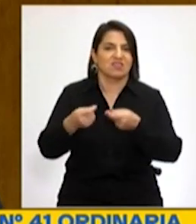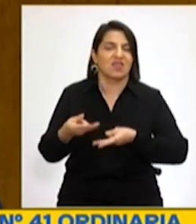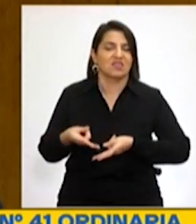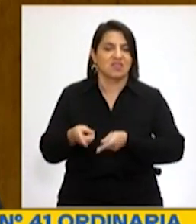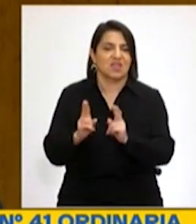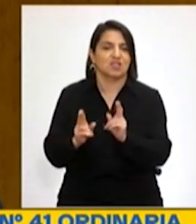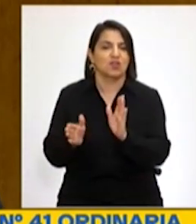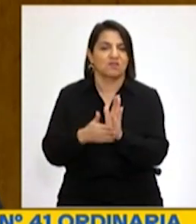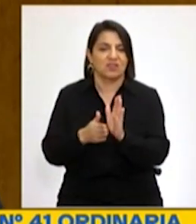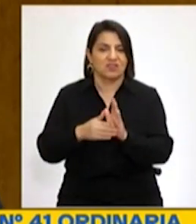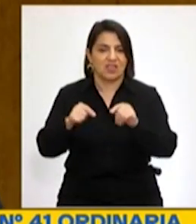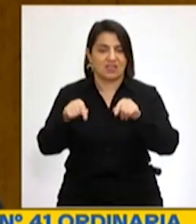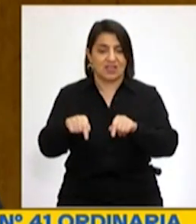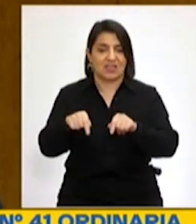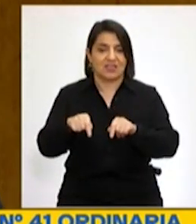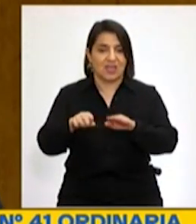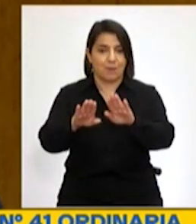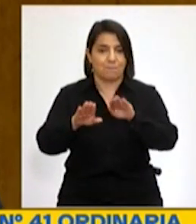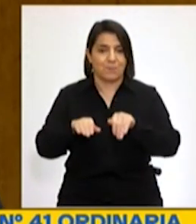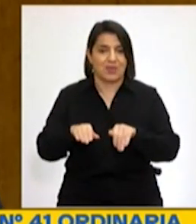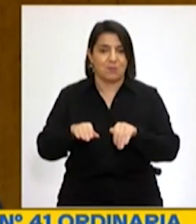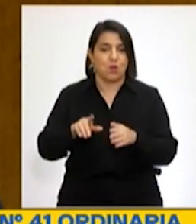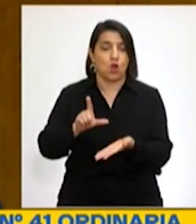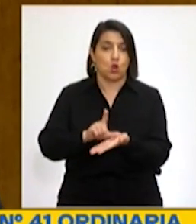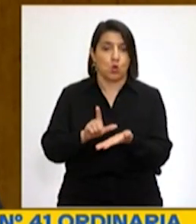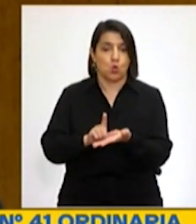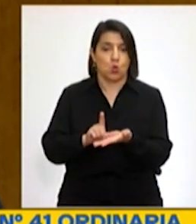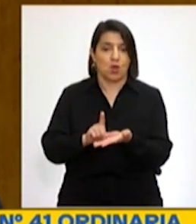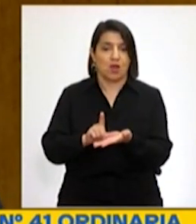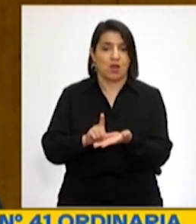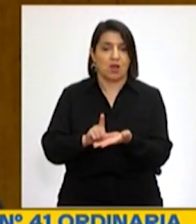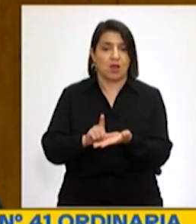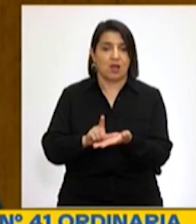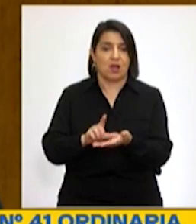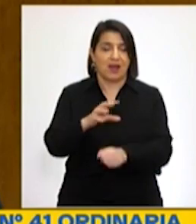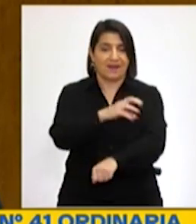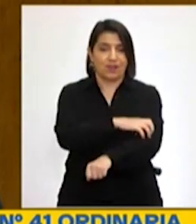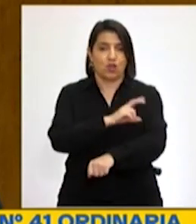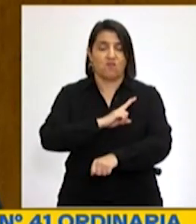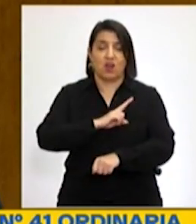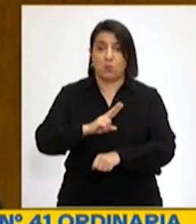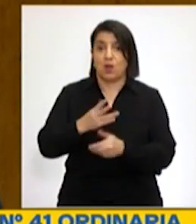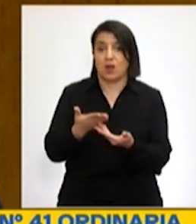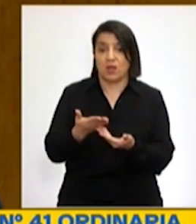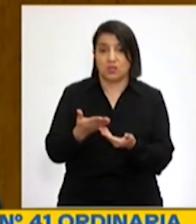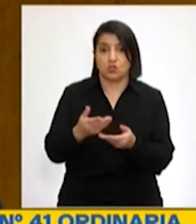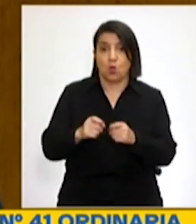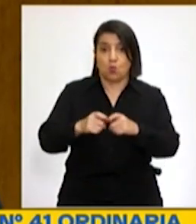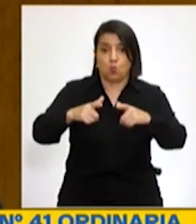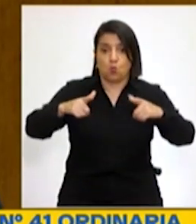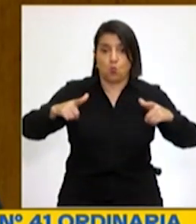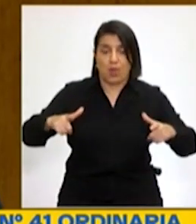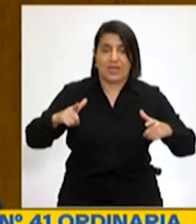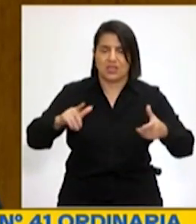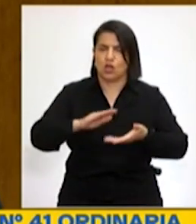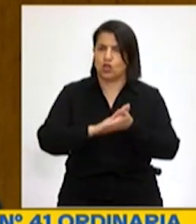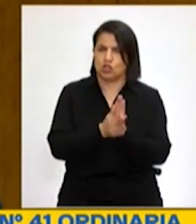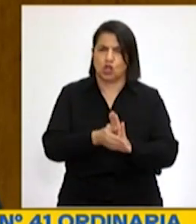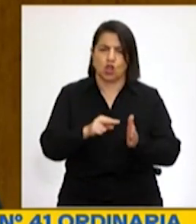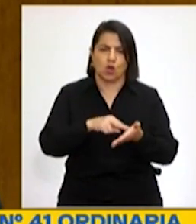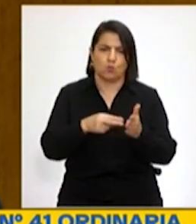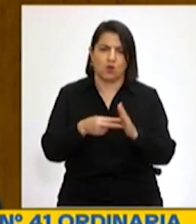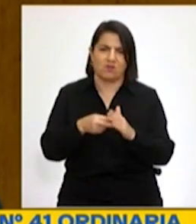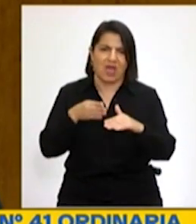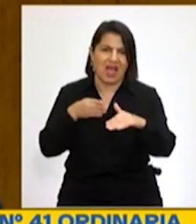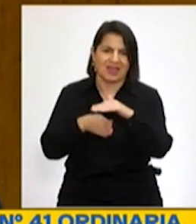incluso aquí en esta misma zona perimetrales de la de la región de Valparaíso proliferan con todas las dificultades con